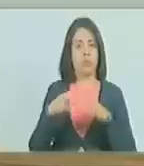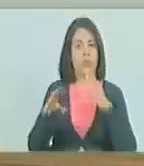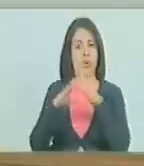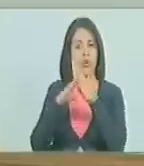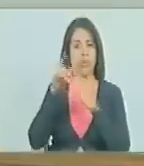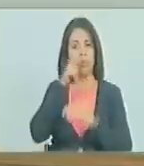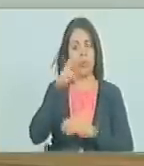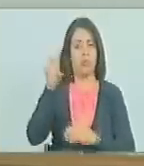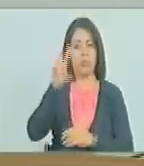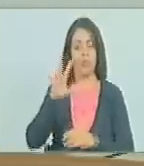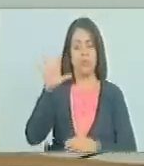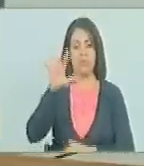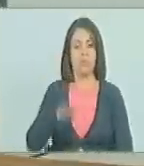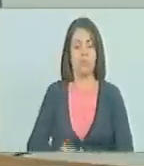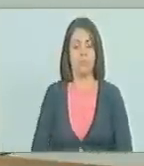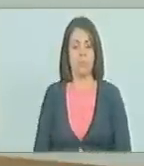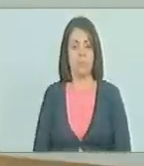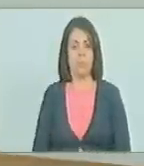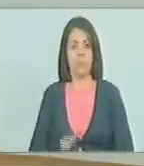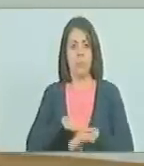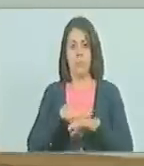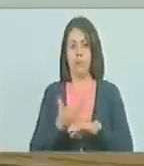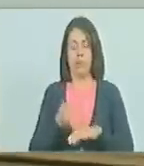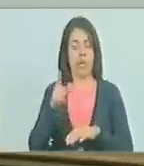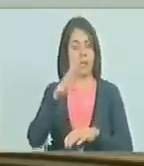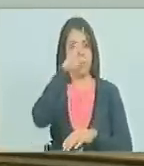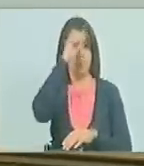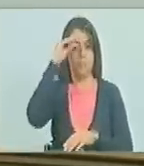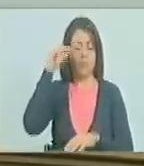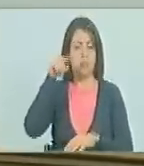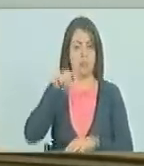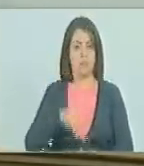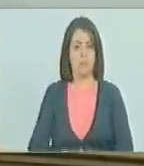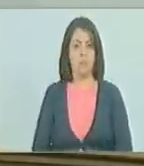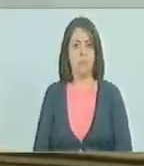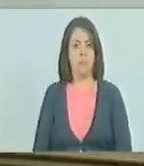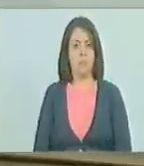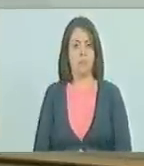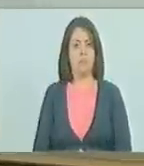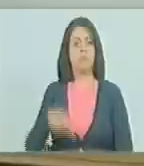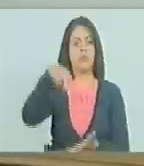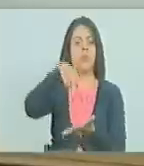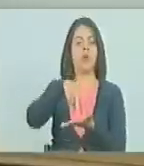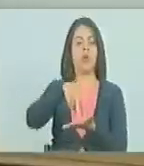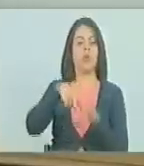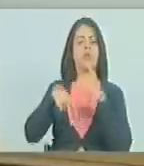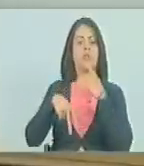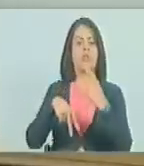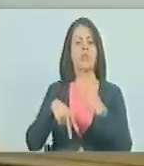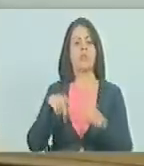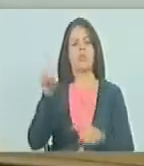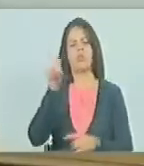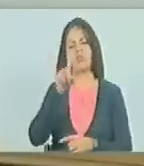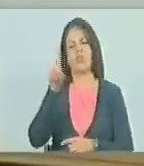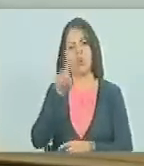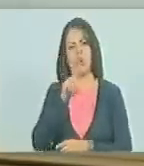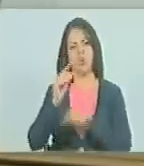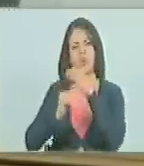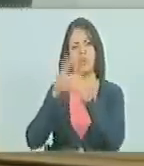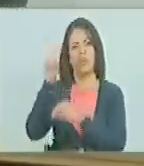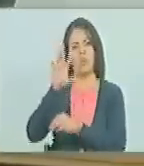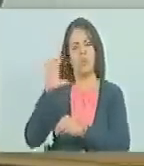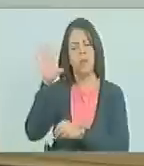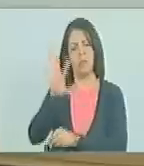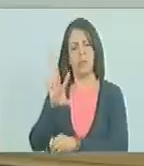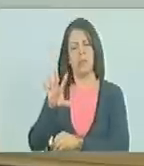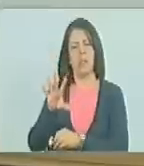contra el pueblo de Venezuela. Porque no es que Donald Trump se paró un día y dijo, no, yo voy a hacer que Venezuela, que su